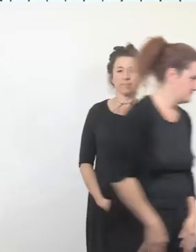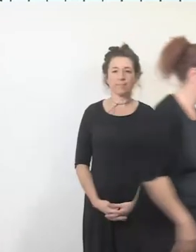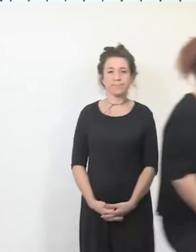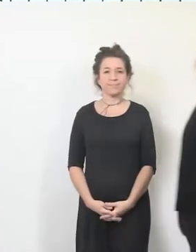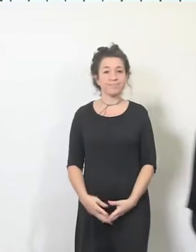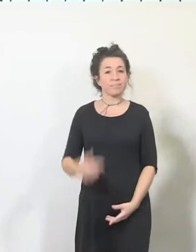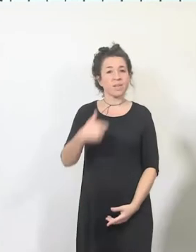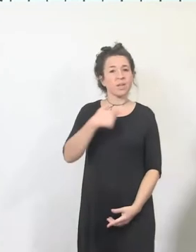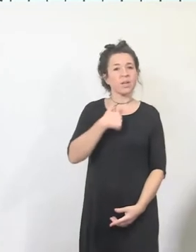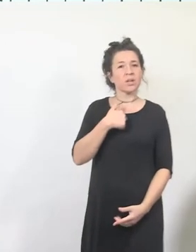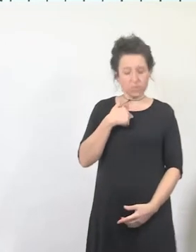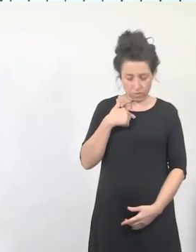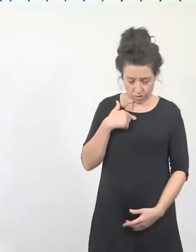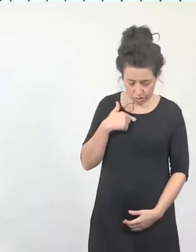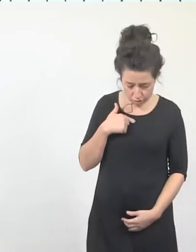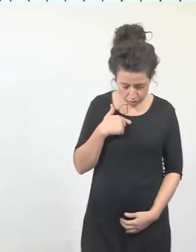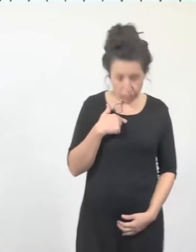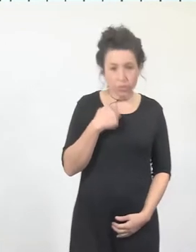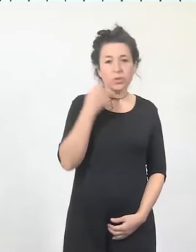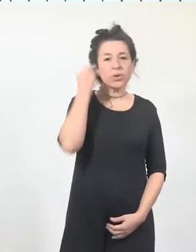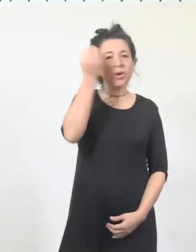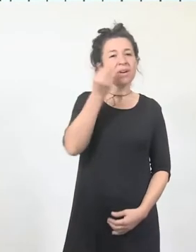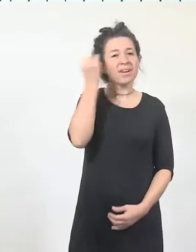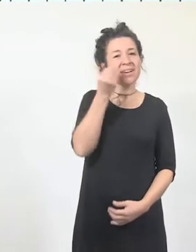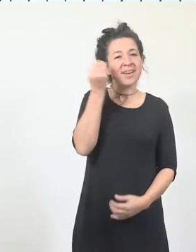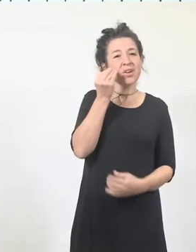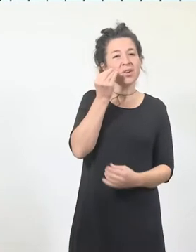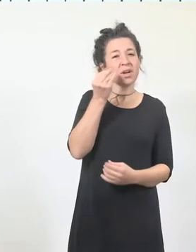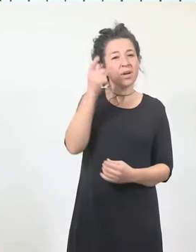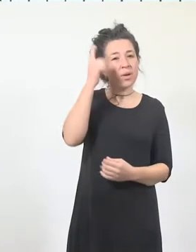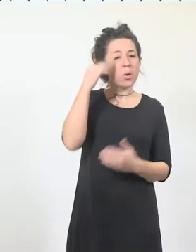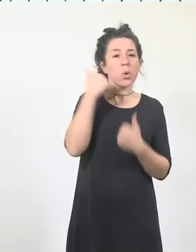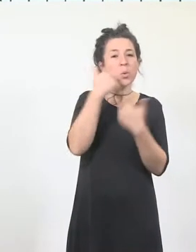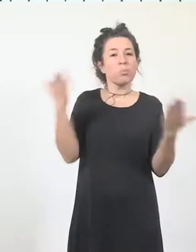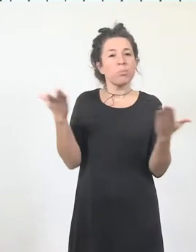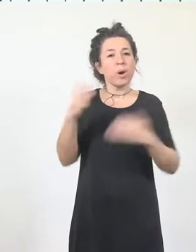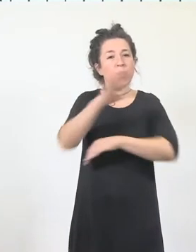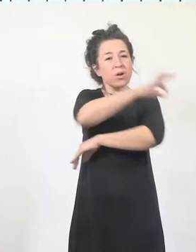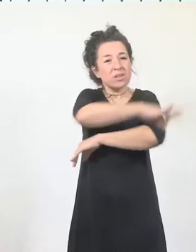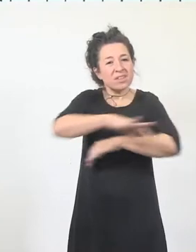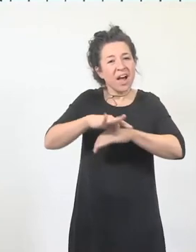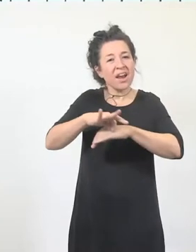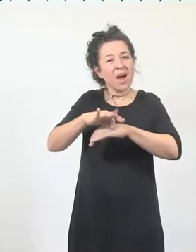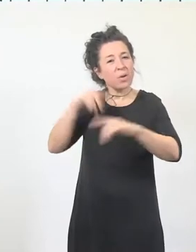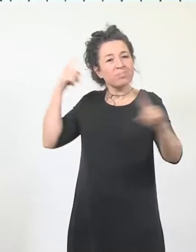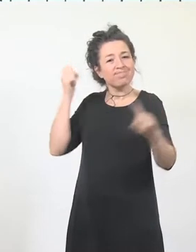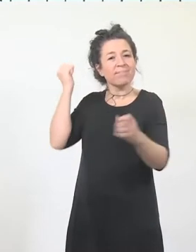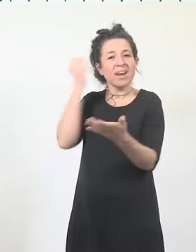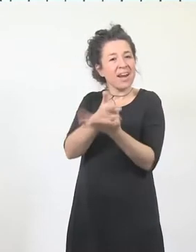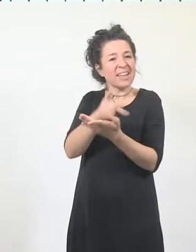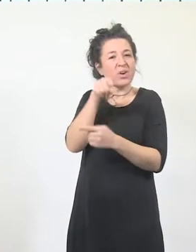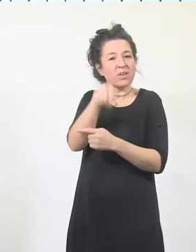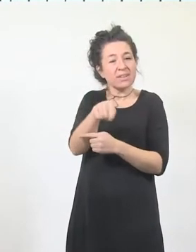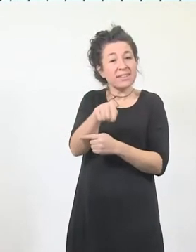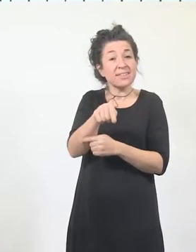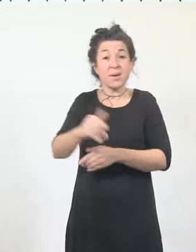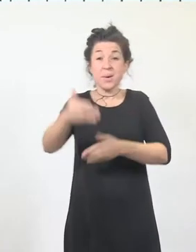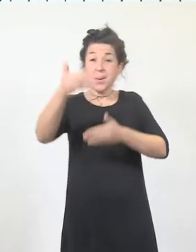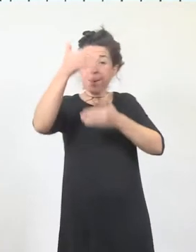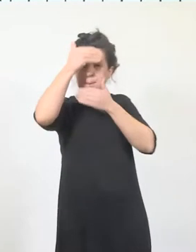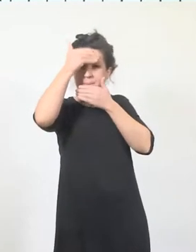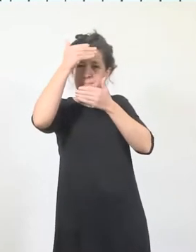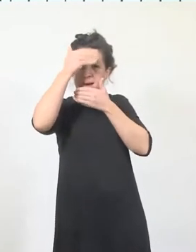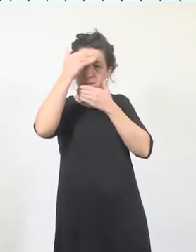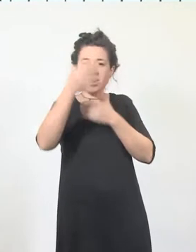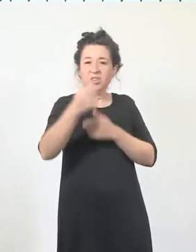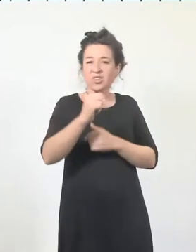hacer muchos cambios. Yo creo que ese es uno de los retos que tiene la lucha del pueblo saharaui. Marruecos no les interesa